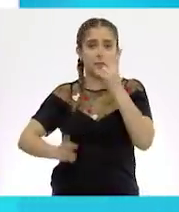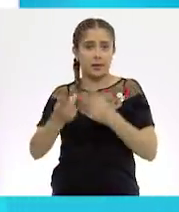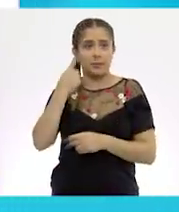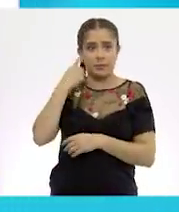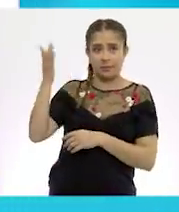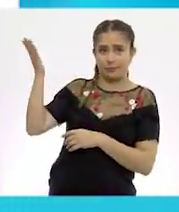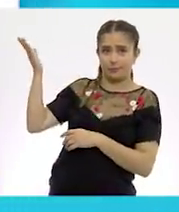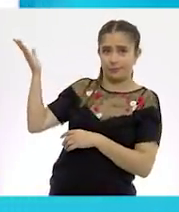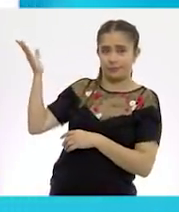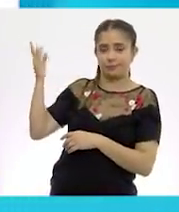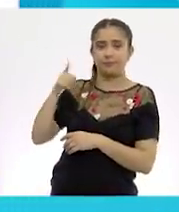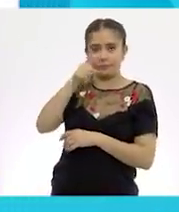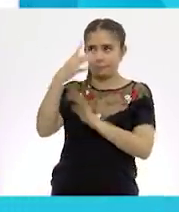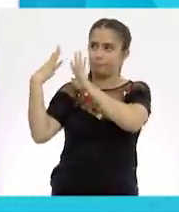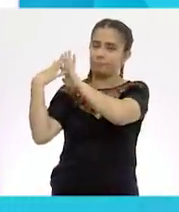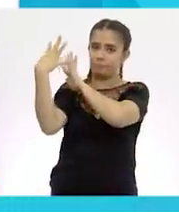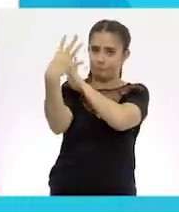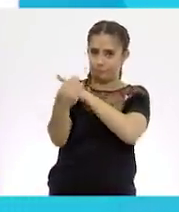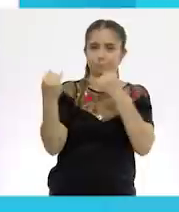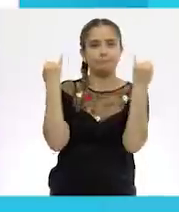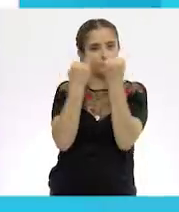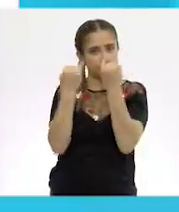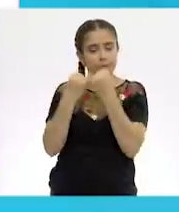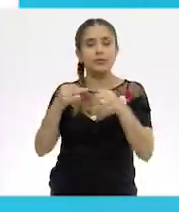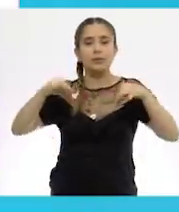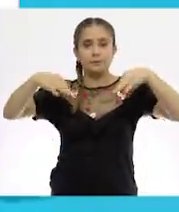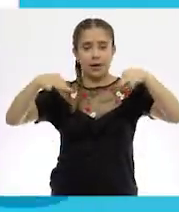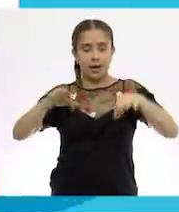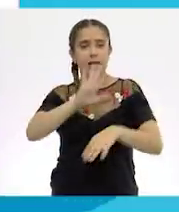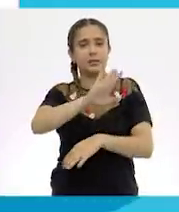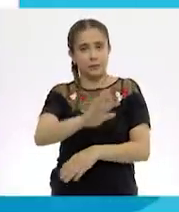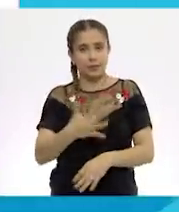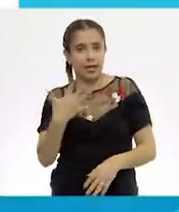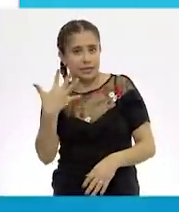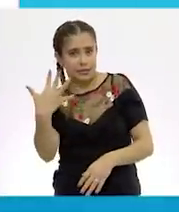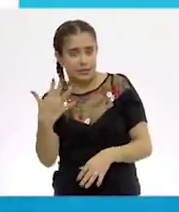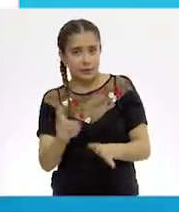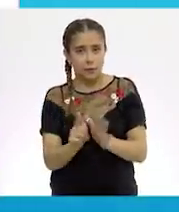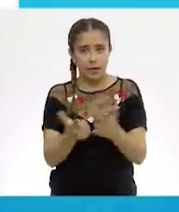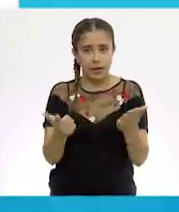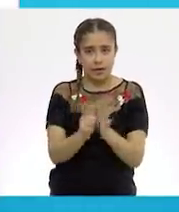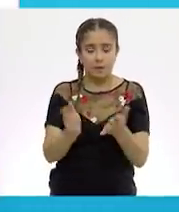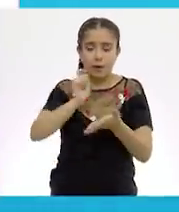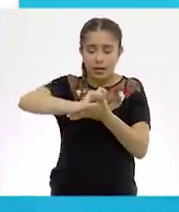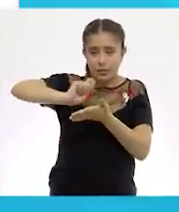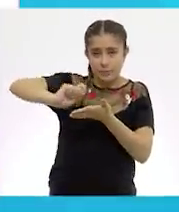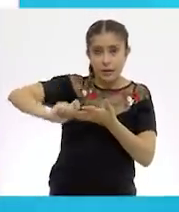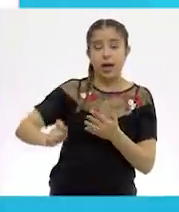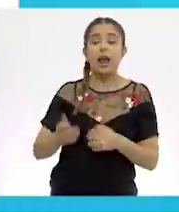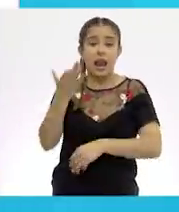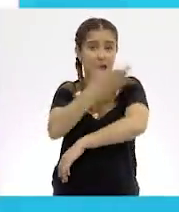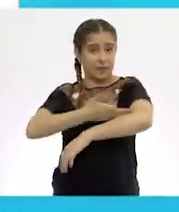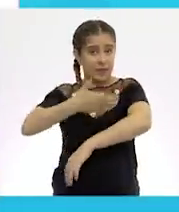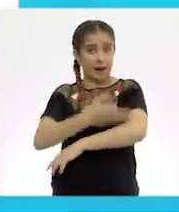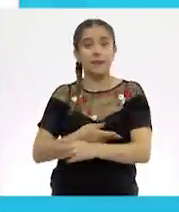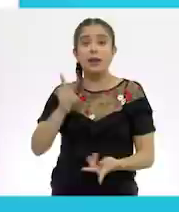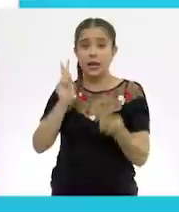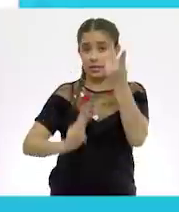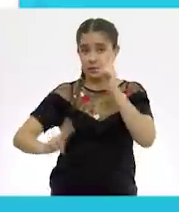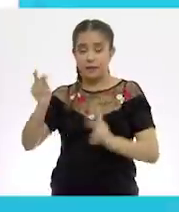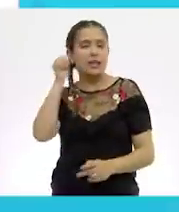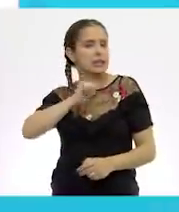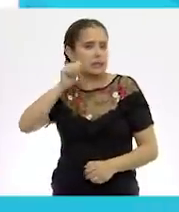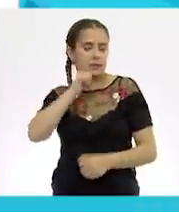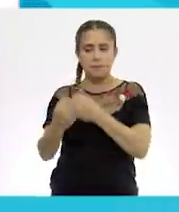sección de en la tarde de su libro, en la página número 55, escriban que durante la tarde las plantas